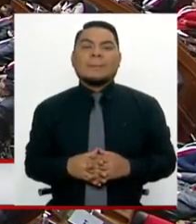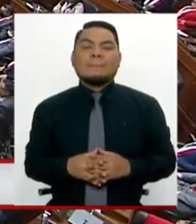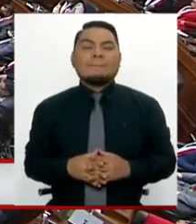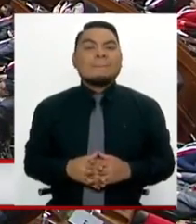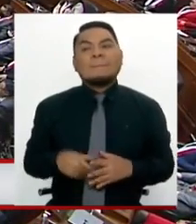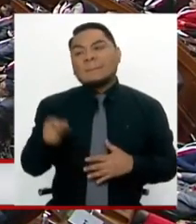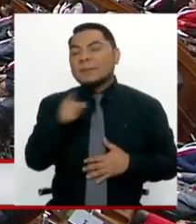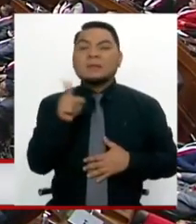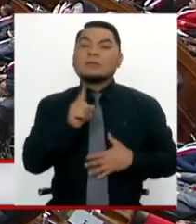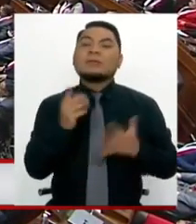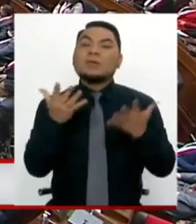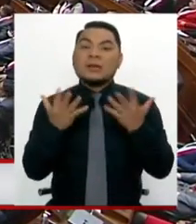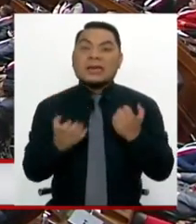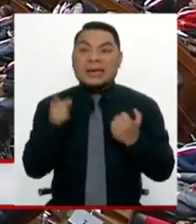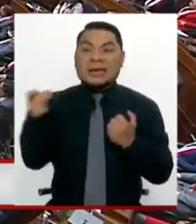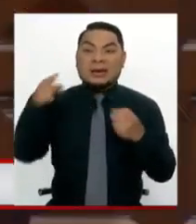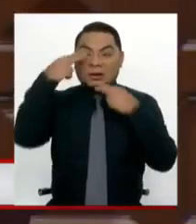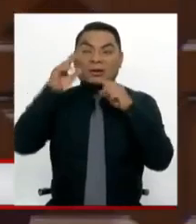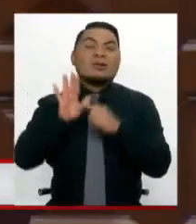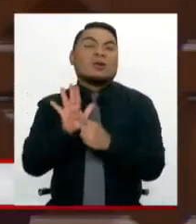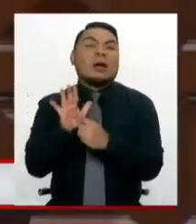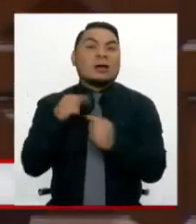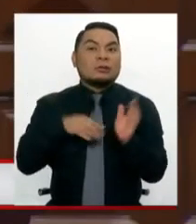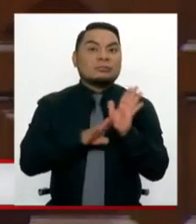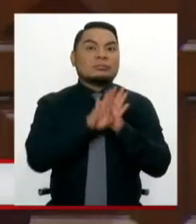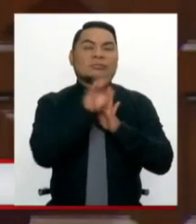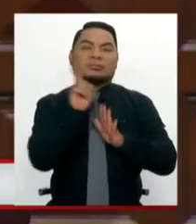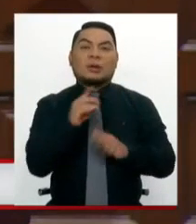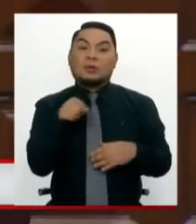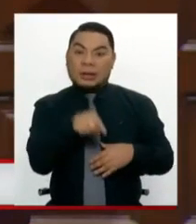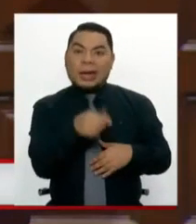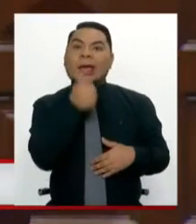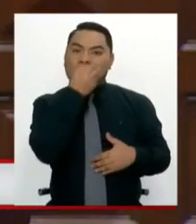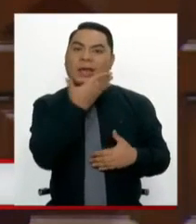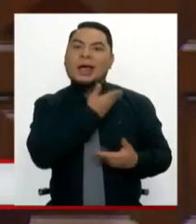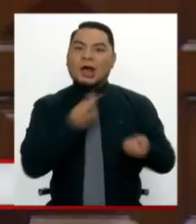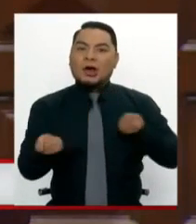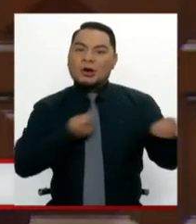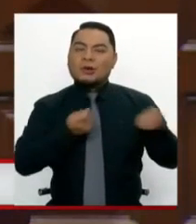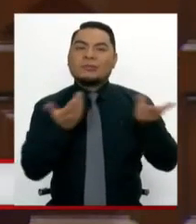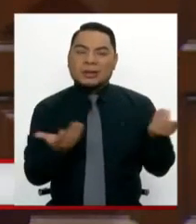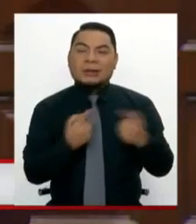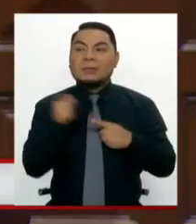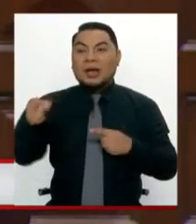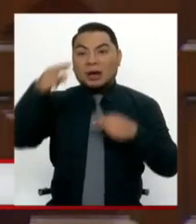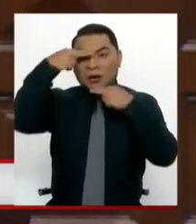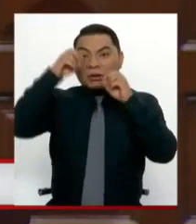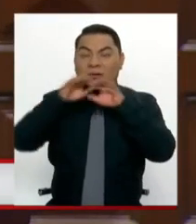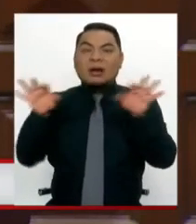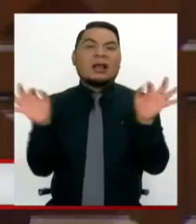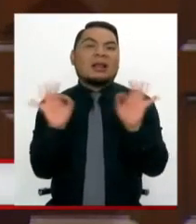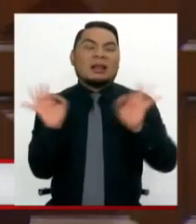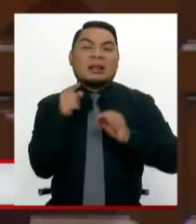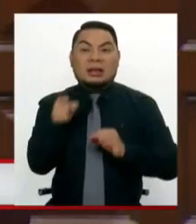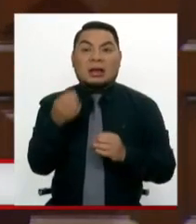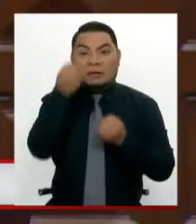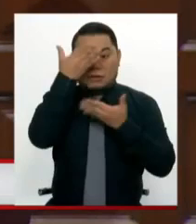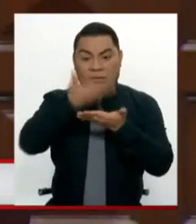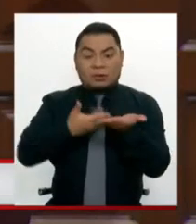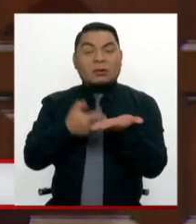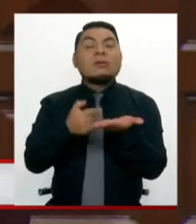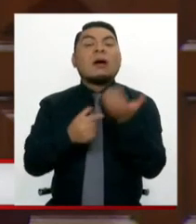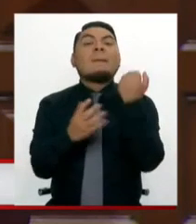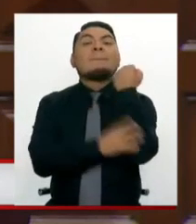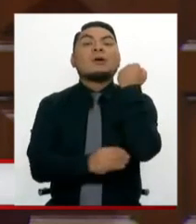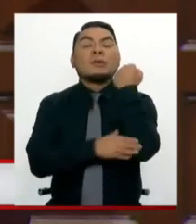No quieren mencionar que hemos crecido, porque eso es hablar bien del gobierno. Tampoco quieren informar que el reciente reporte de